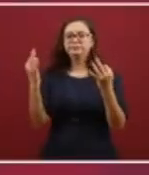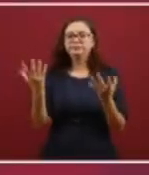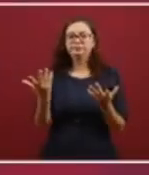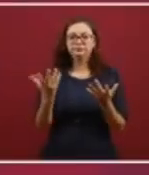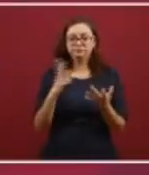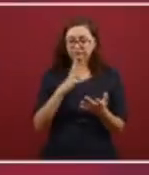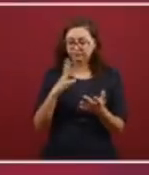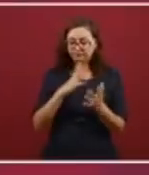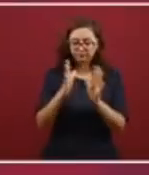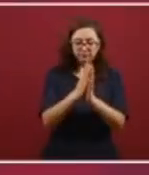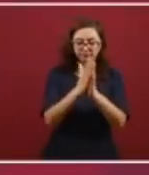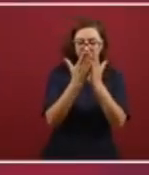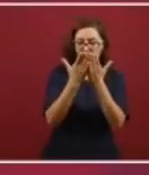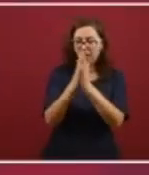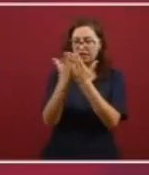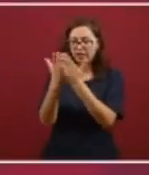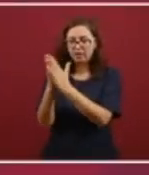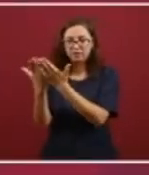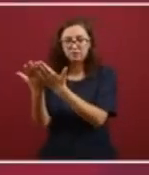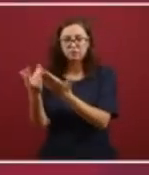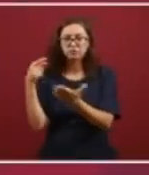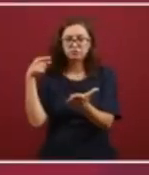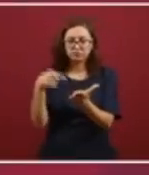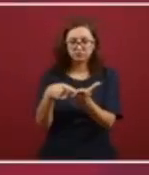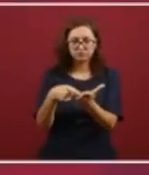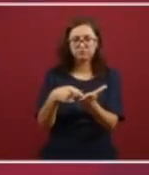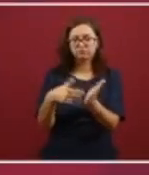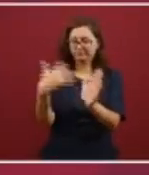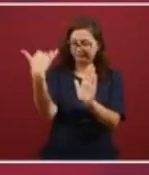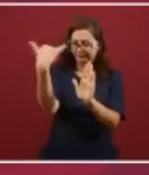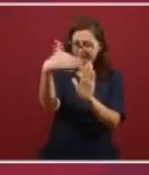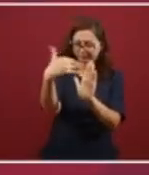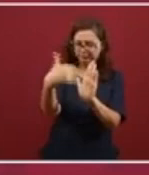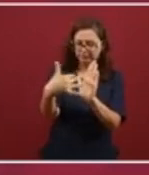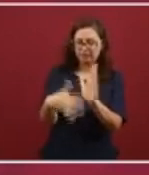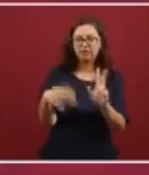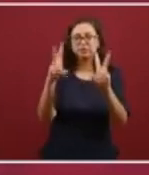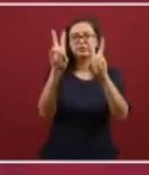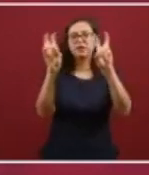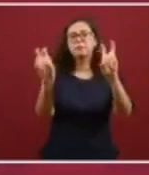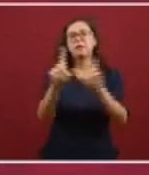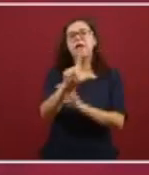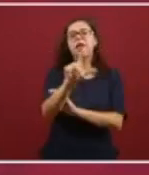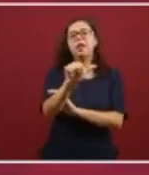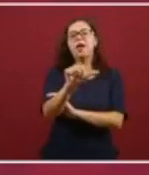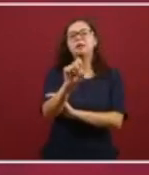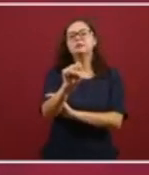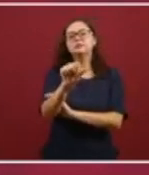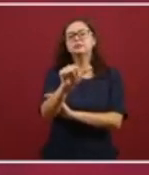está. Bueno, libros hay, lean la salida. Todo lo que estamos